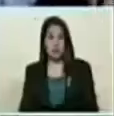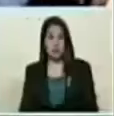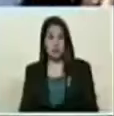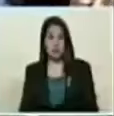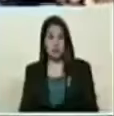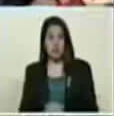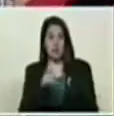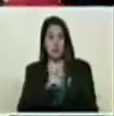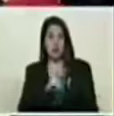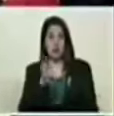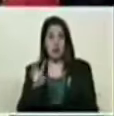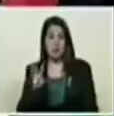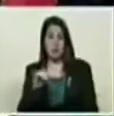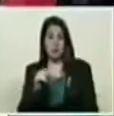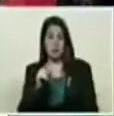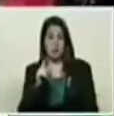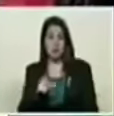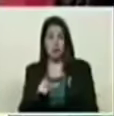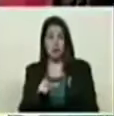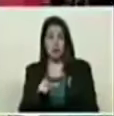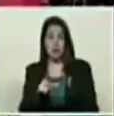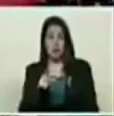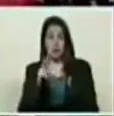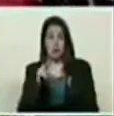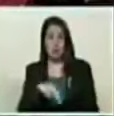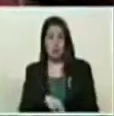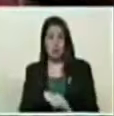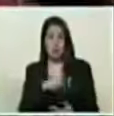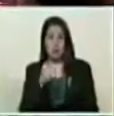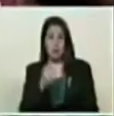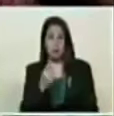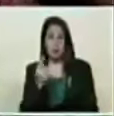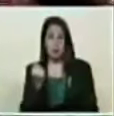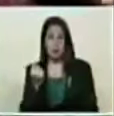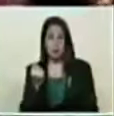el 24 de junio del 2021